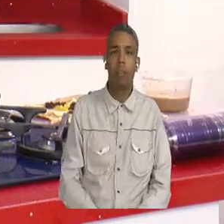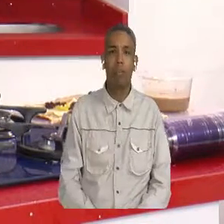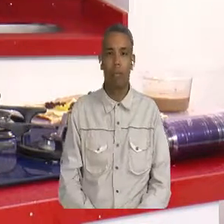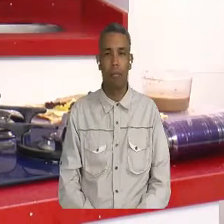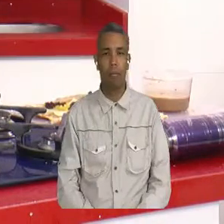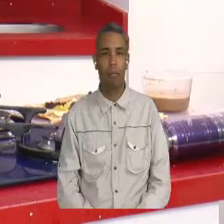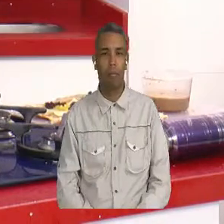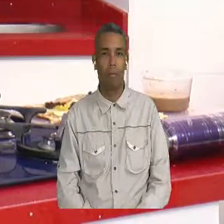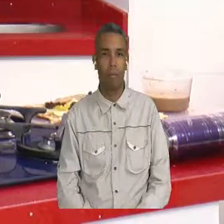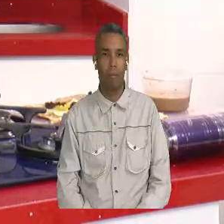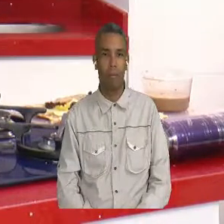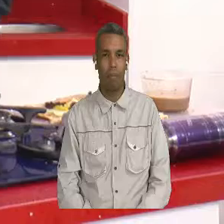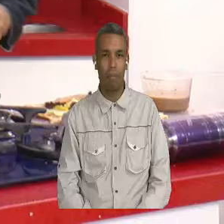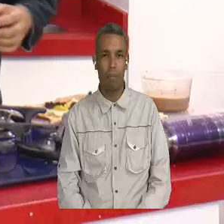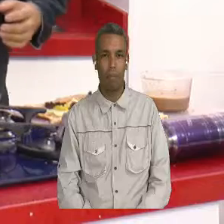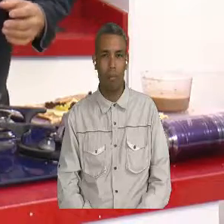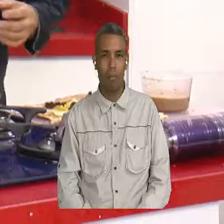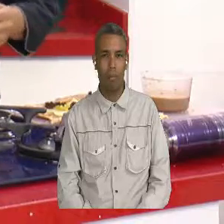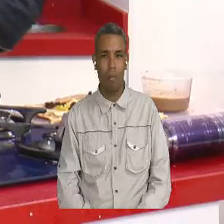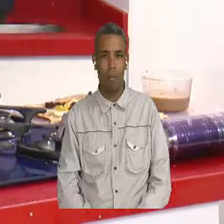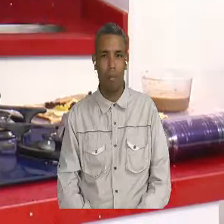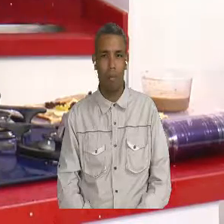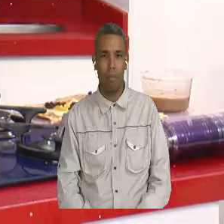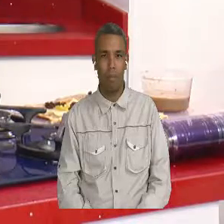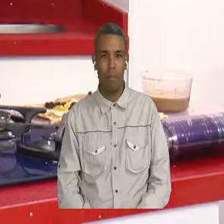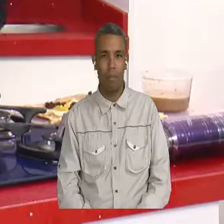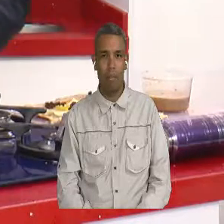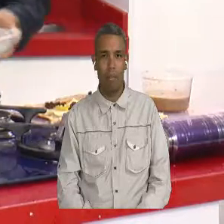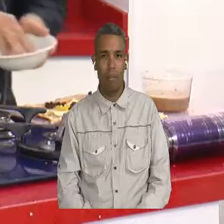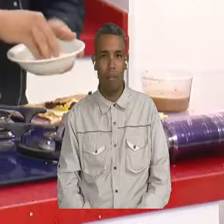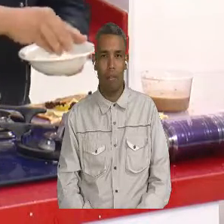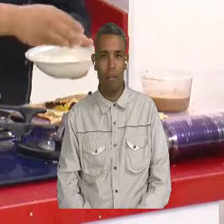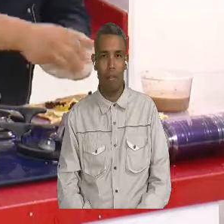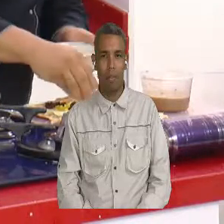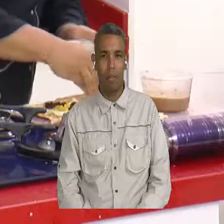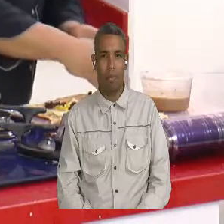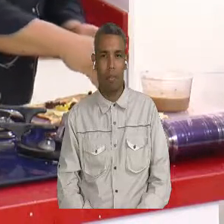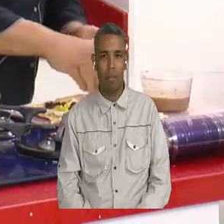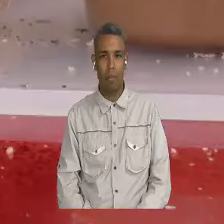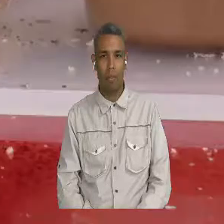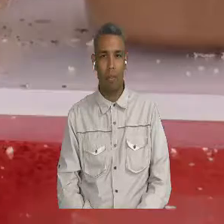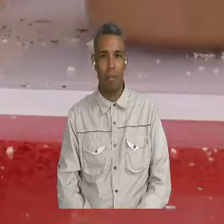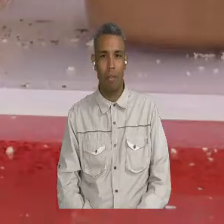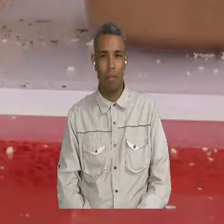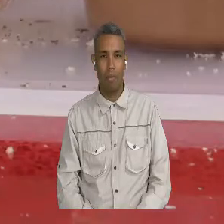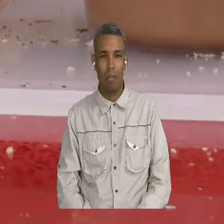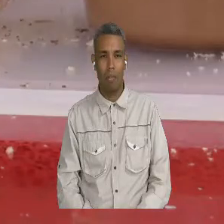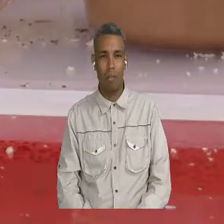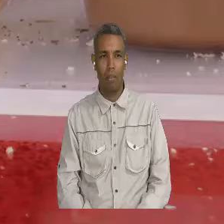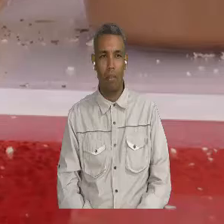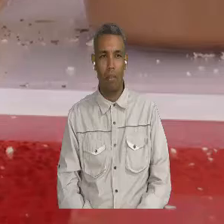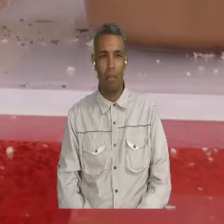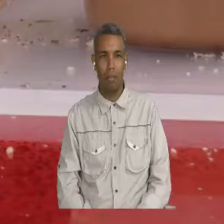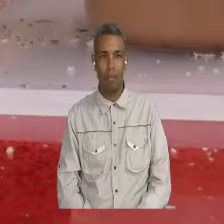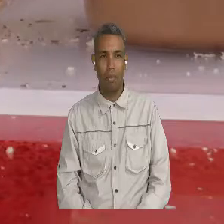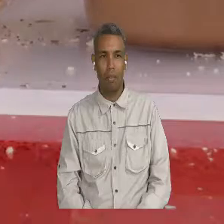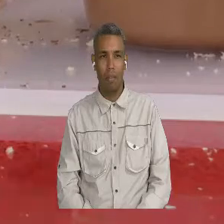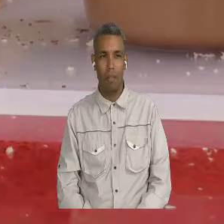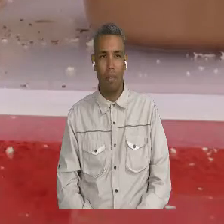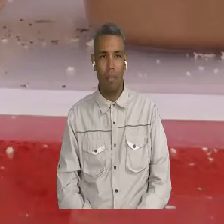¿Me permites el coco? El coquito, vea. Coco de bueno. Exacto, súper. Le sí, pueden adicionar. Lo consiguen